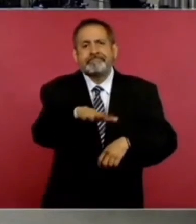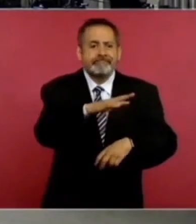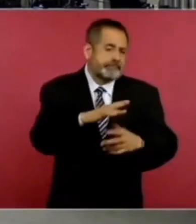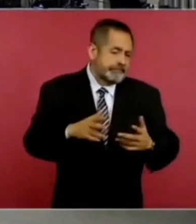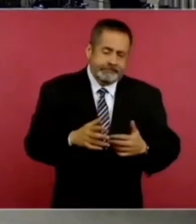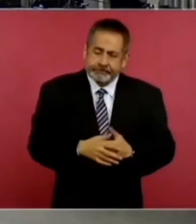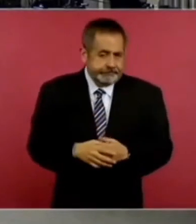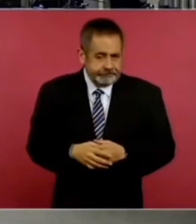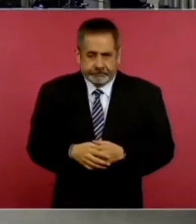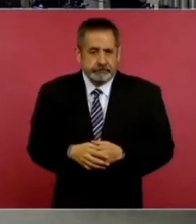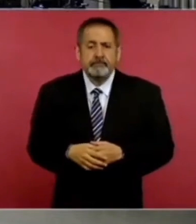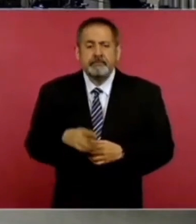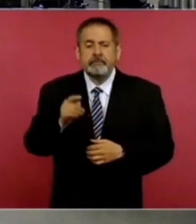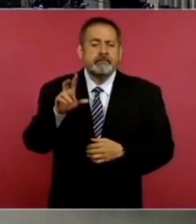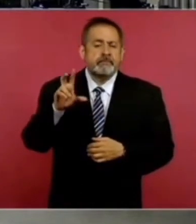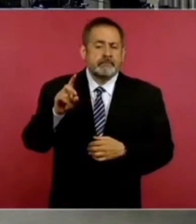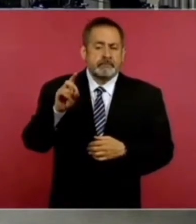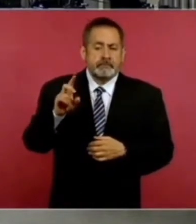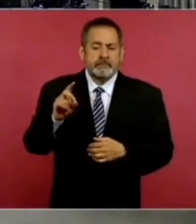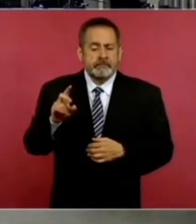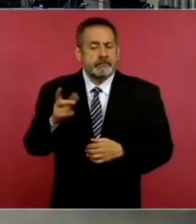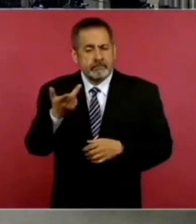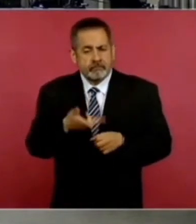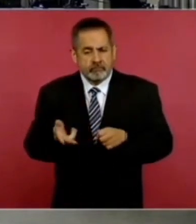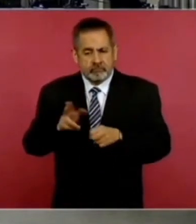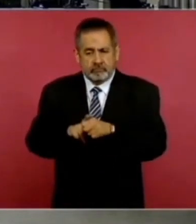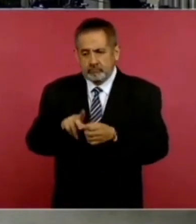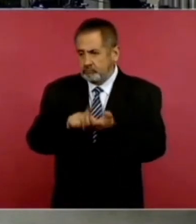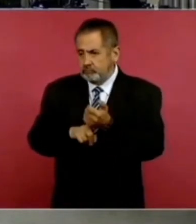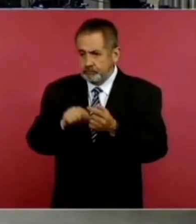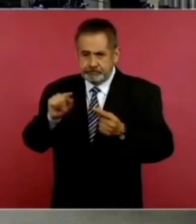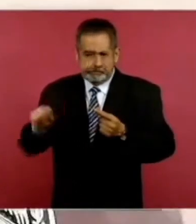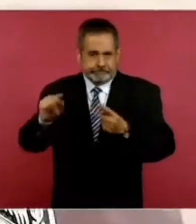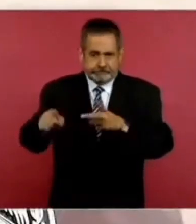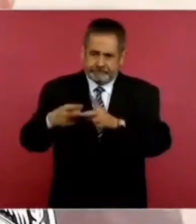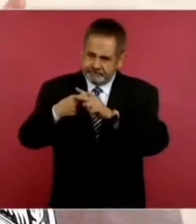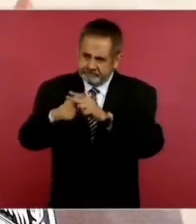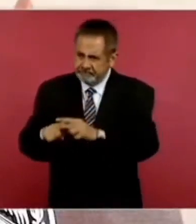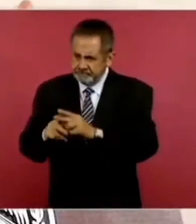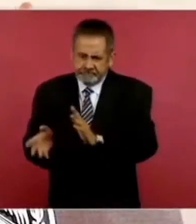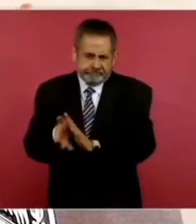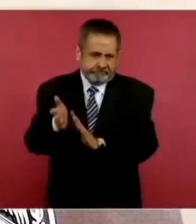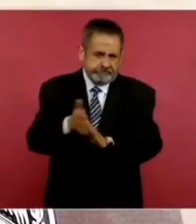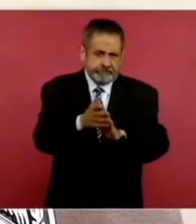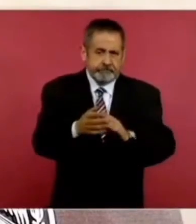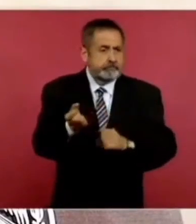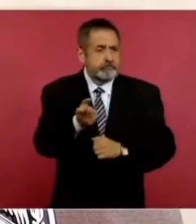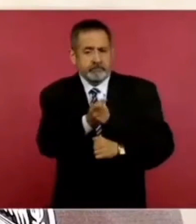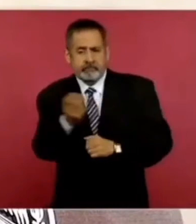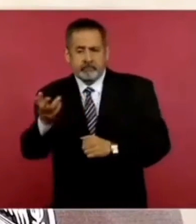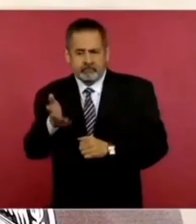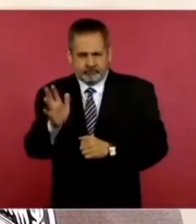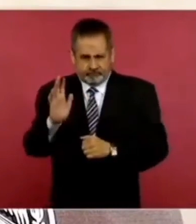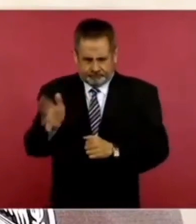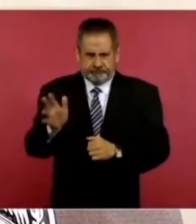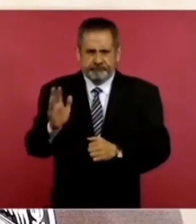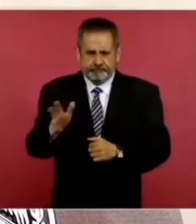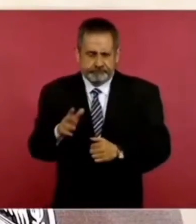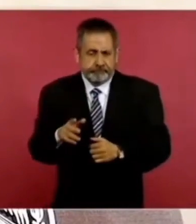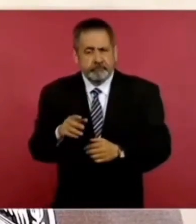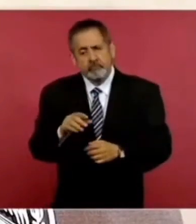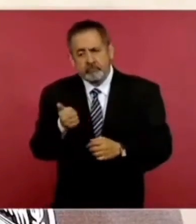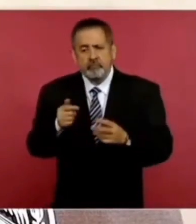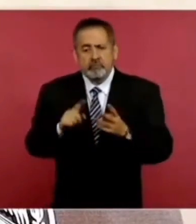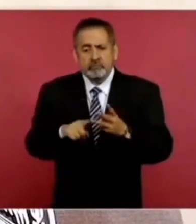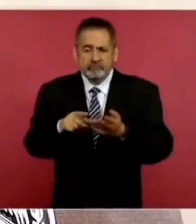de 30 hospitales que se van a poner, que se van a echar a andar. Algunos ya están concluidos, otros requieren de